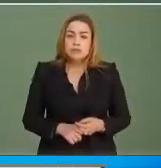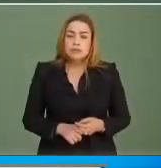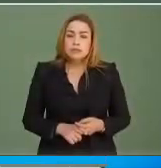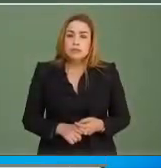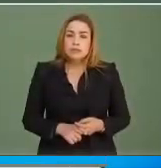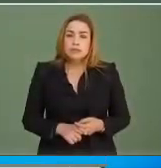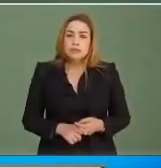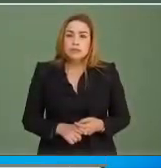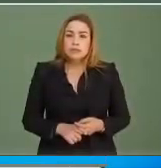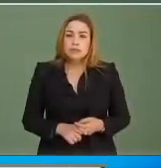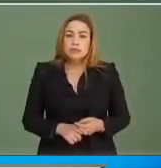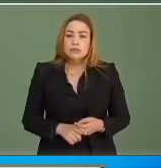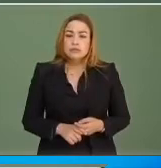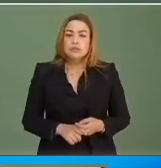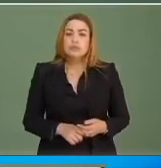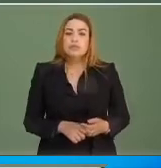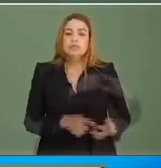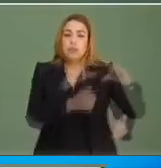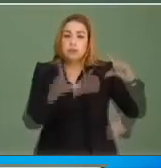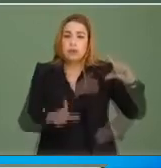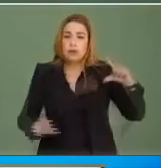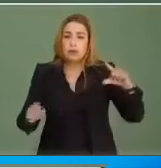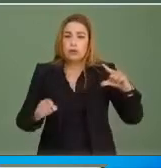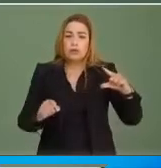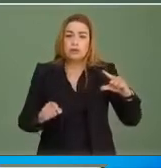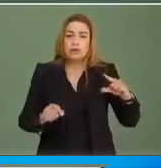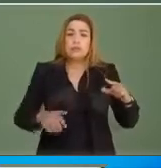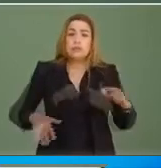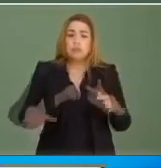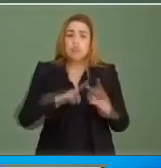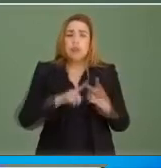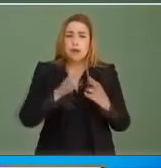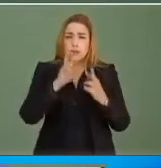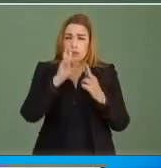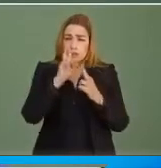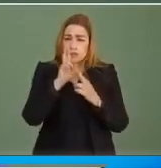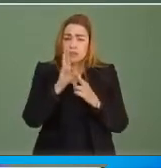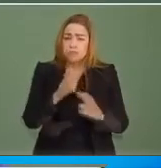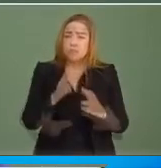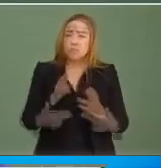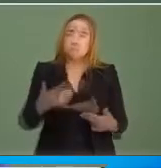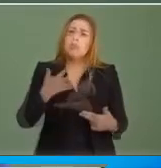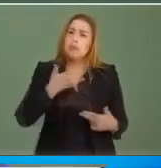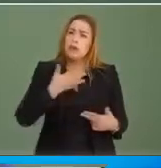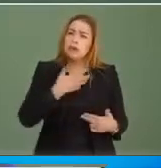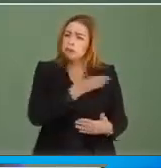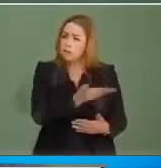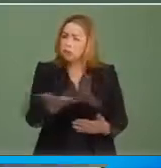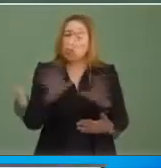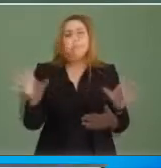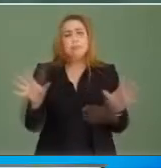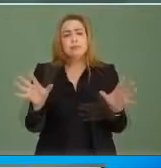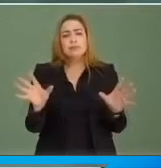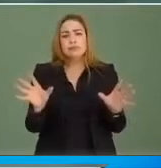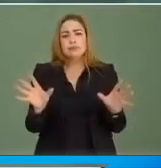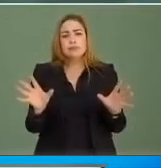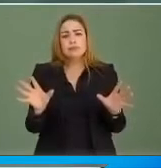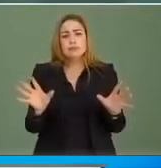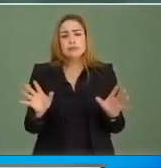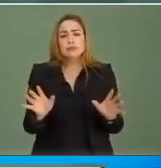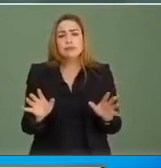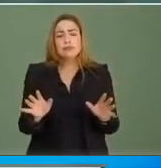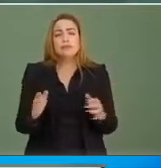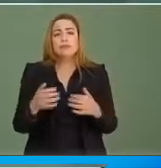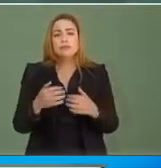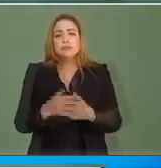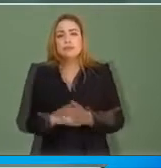Guardia Nacional. Para que se tenga una idea clara, la Guardia Nacional va a